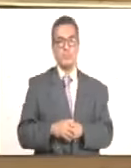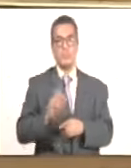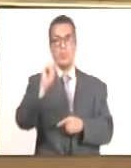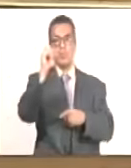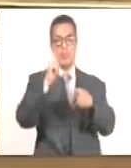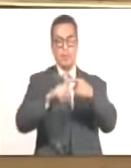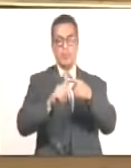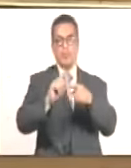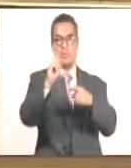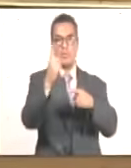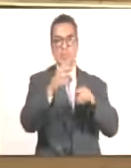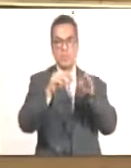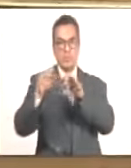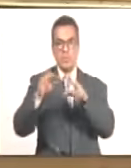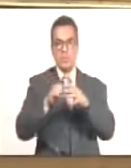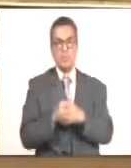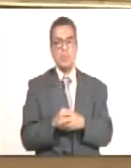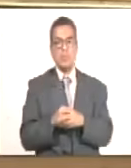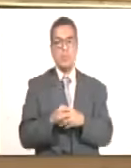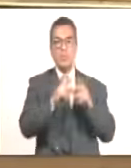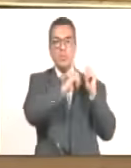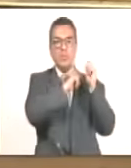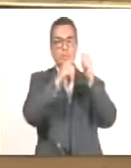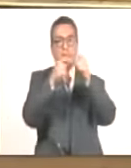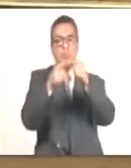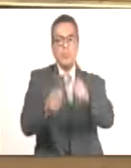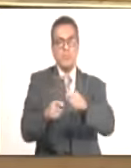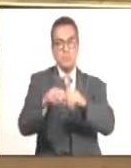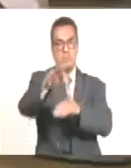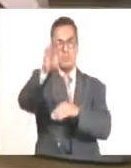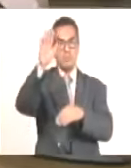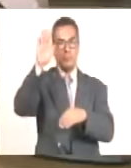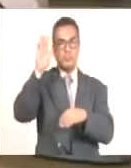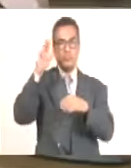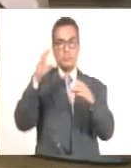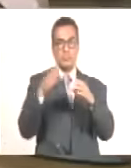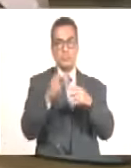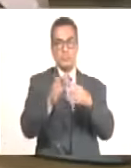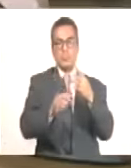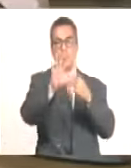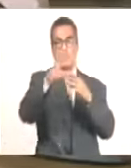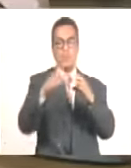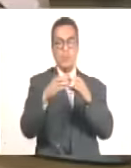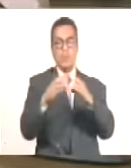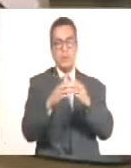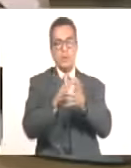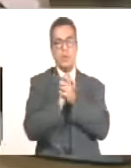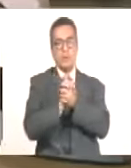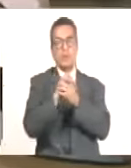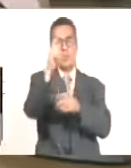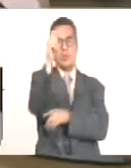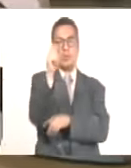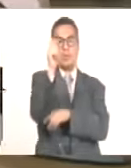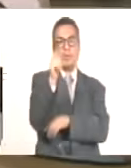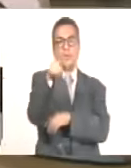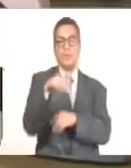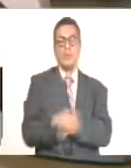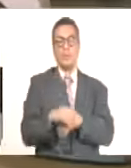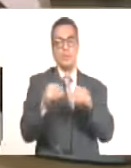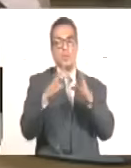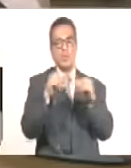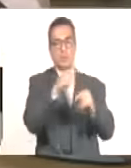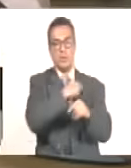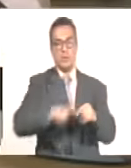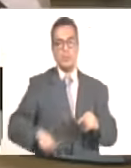Primer punto del orden del día, ciudadana secretaria. Designación y juramentación del quinto grupo de amistad parlamentaria. Es todo,